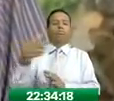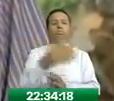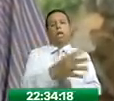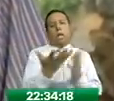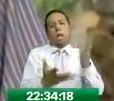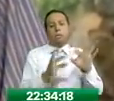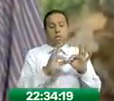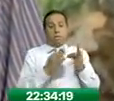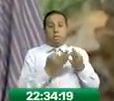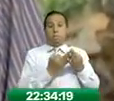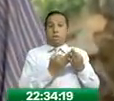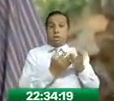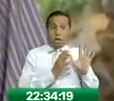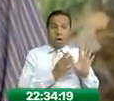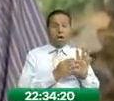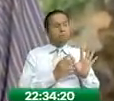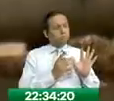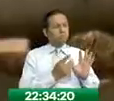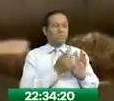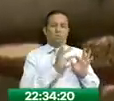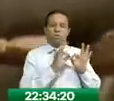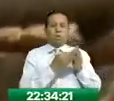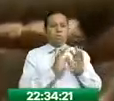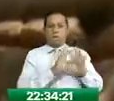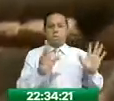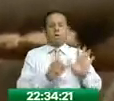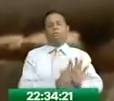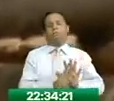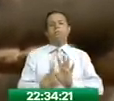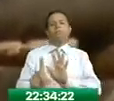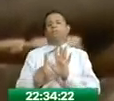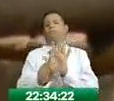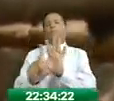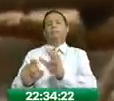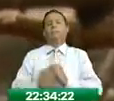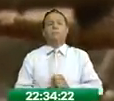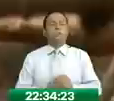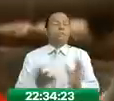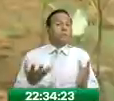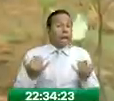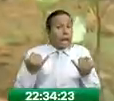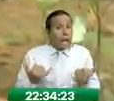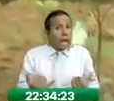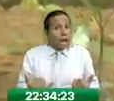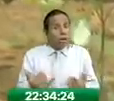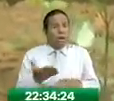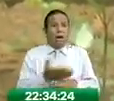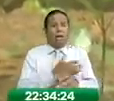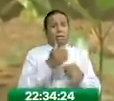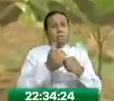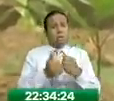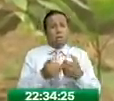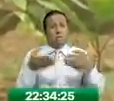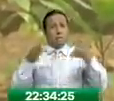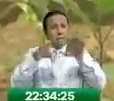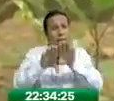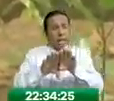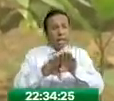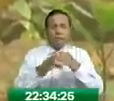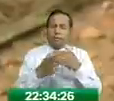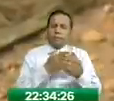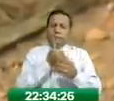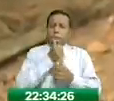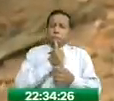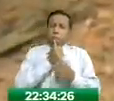pues solamente irá la familia nomás completa. Aseguran que pese a todo han podido subsistir y que con lo dispuesto por las autoridades